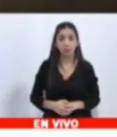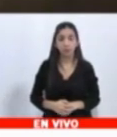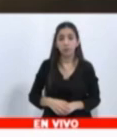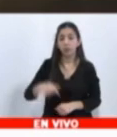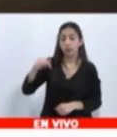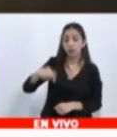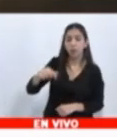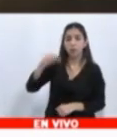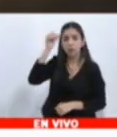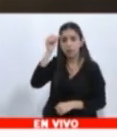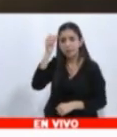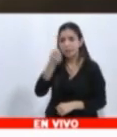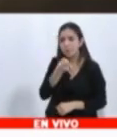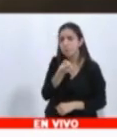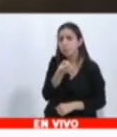ya los